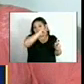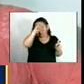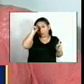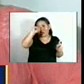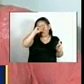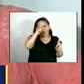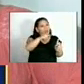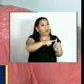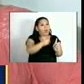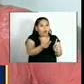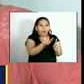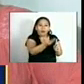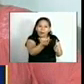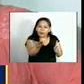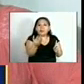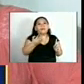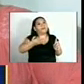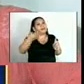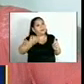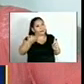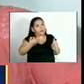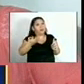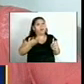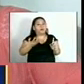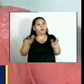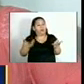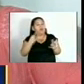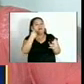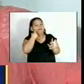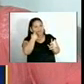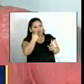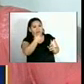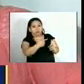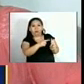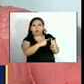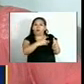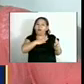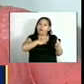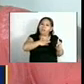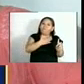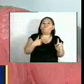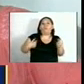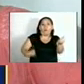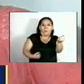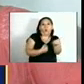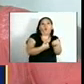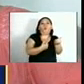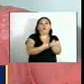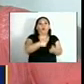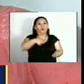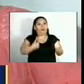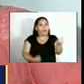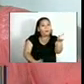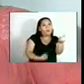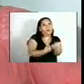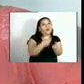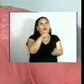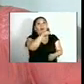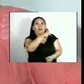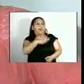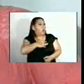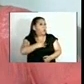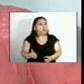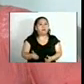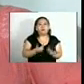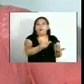ayudando a gente en realidad que lo necesita. A ojos cerrados, ella siempre tendrá mi apoyo, primeramente porque le gusta lo que